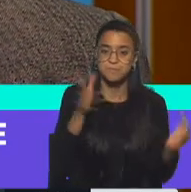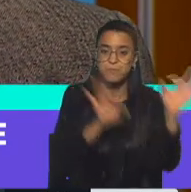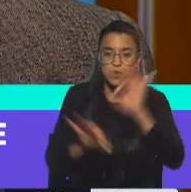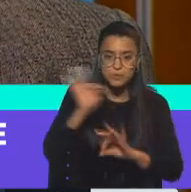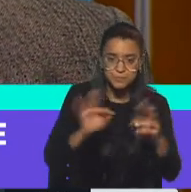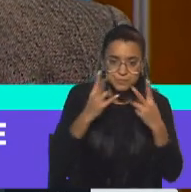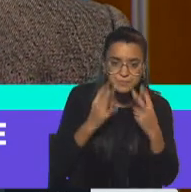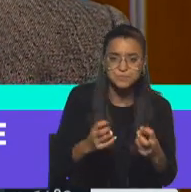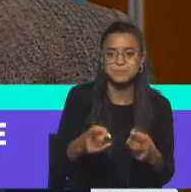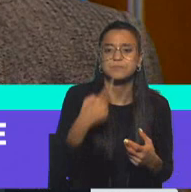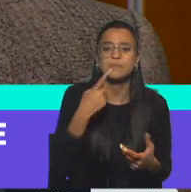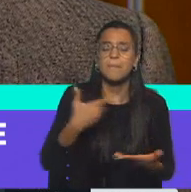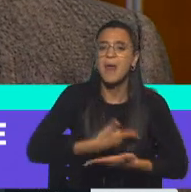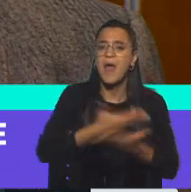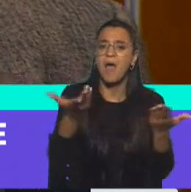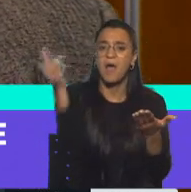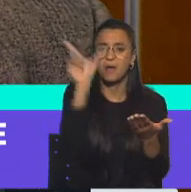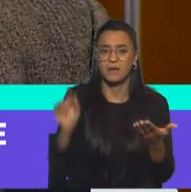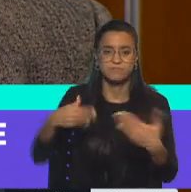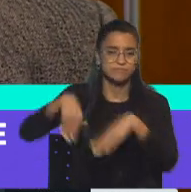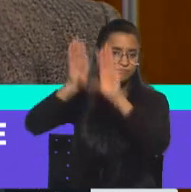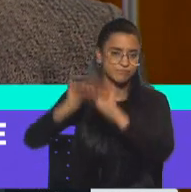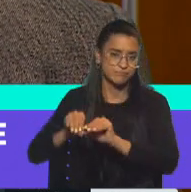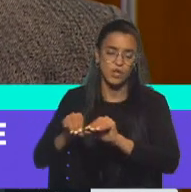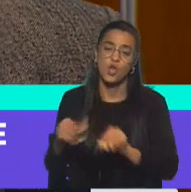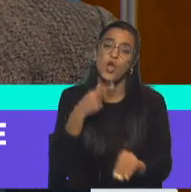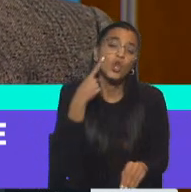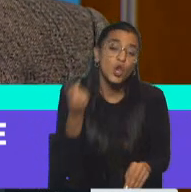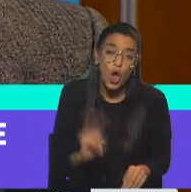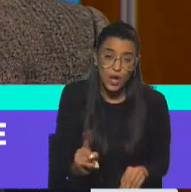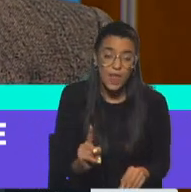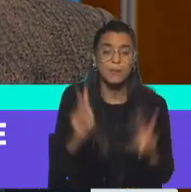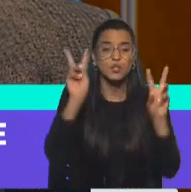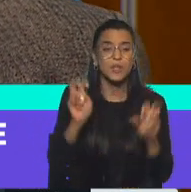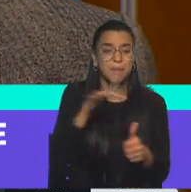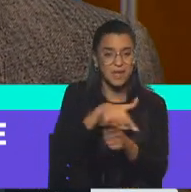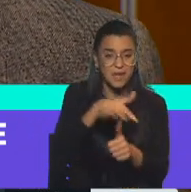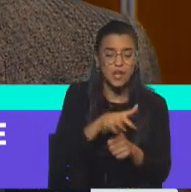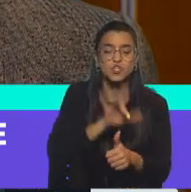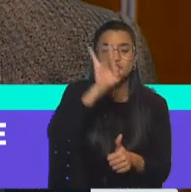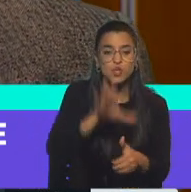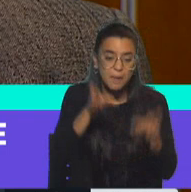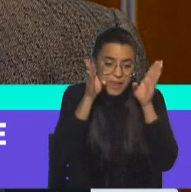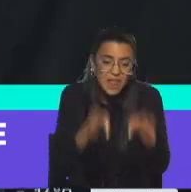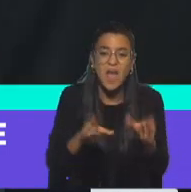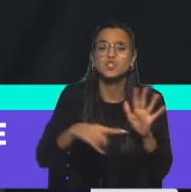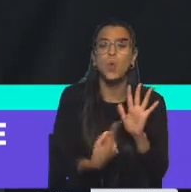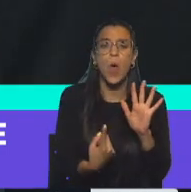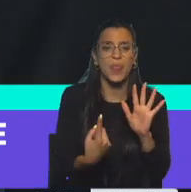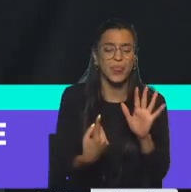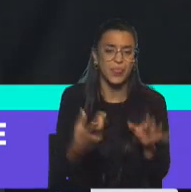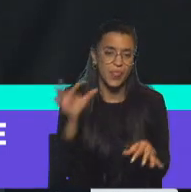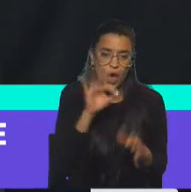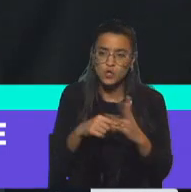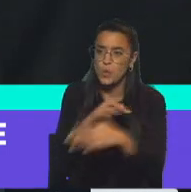de investigación es para todo el país. No creemos que el tema de género sea un tema solamente de la ciudad de Buenos Aires y de las